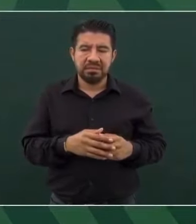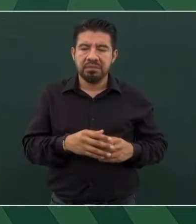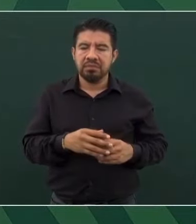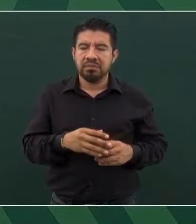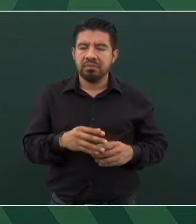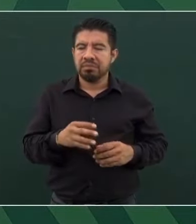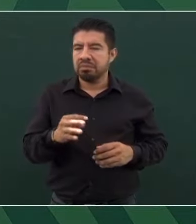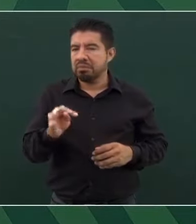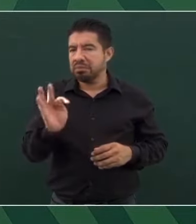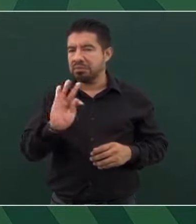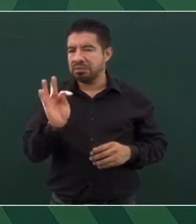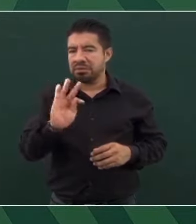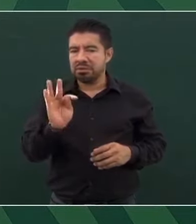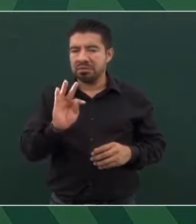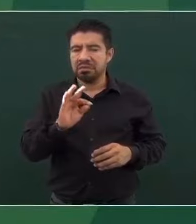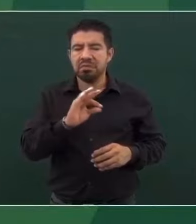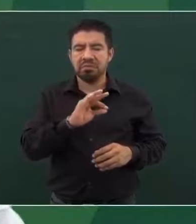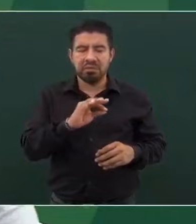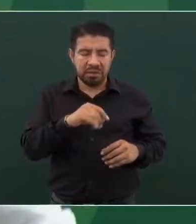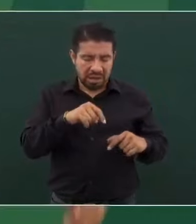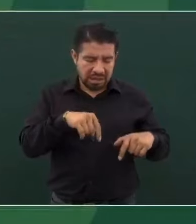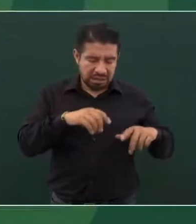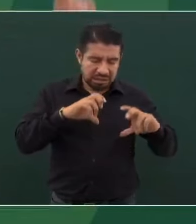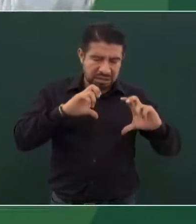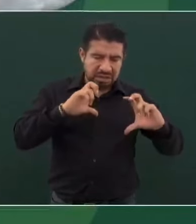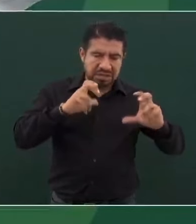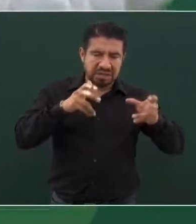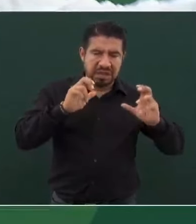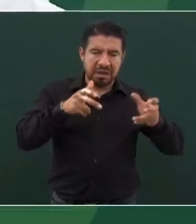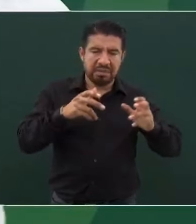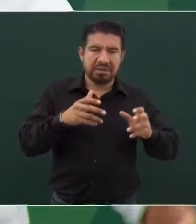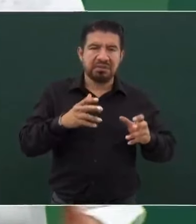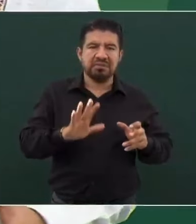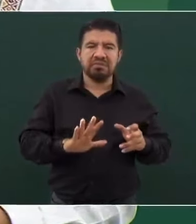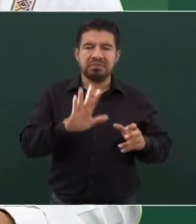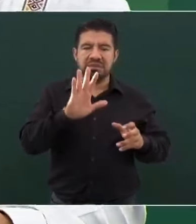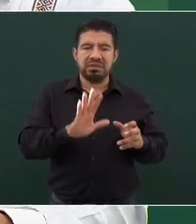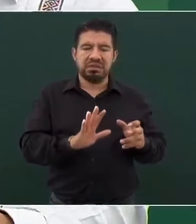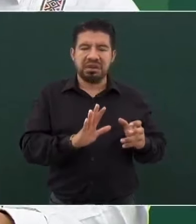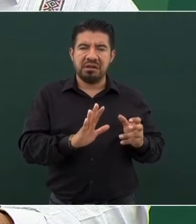pudieran sostener que Chiapas está en llamas,